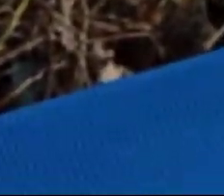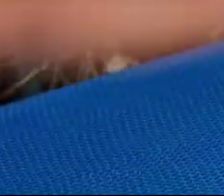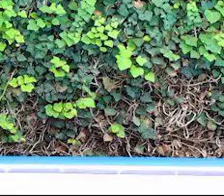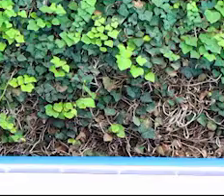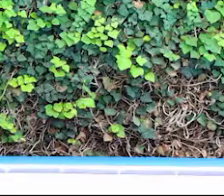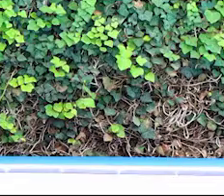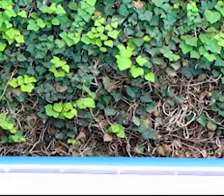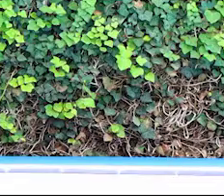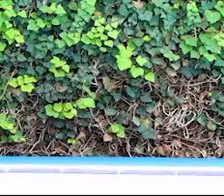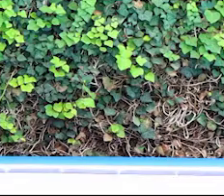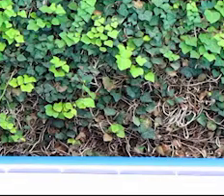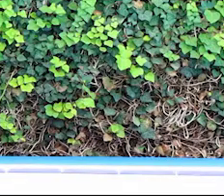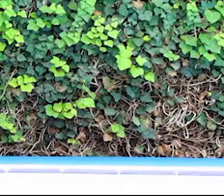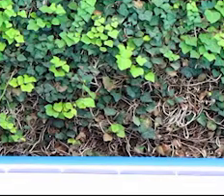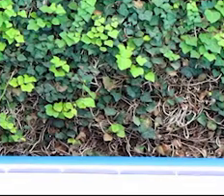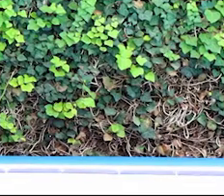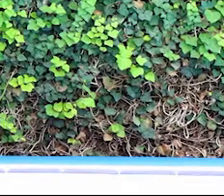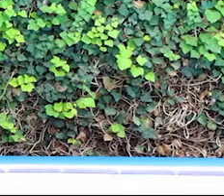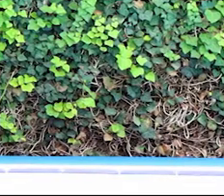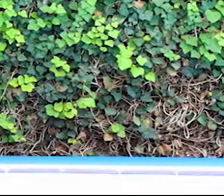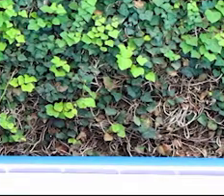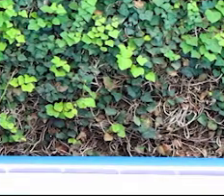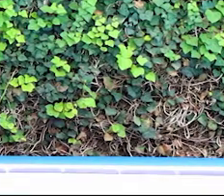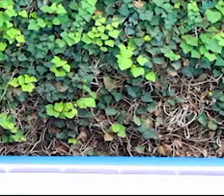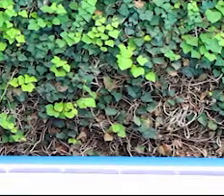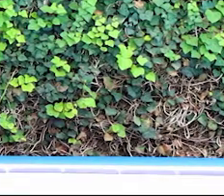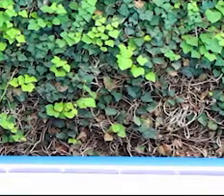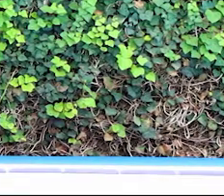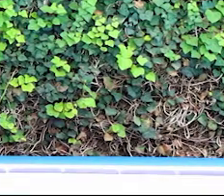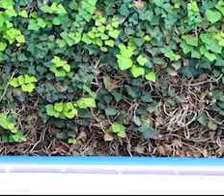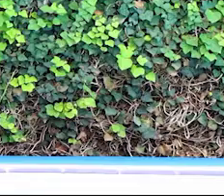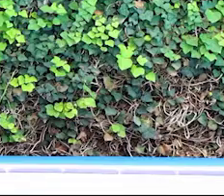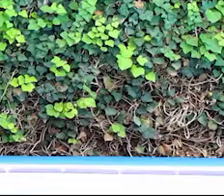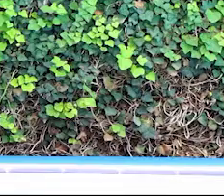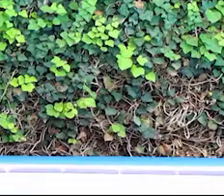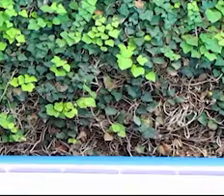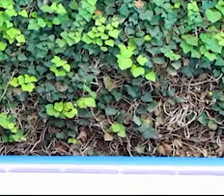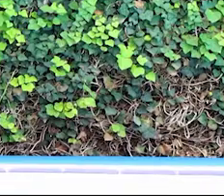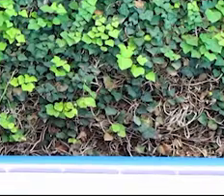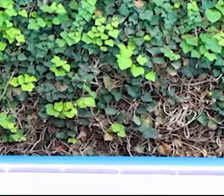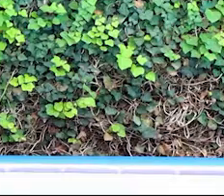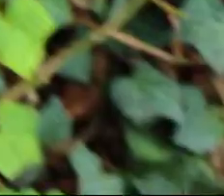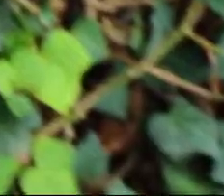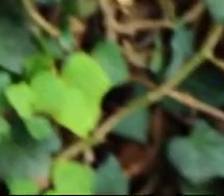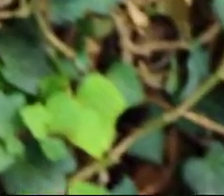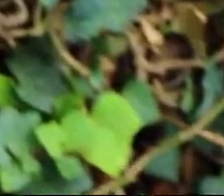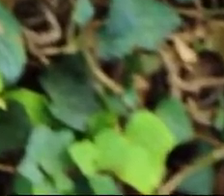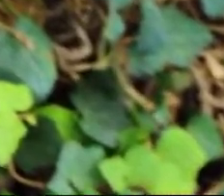Otra. Bien, descansamos. Respiramos.